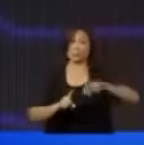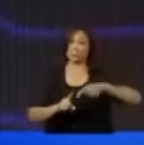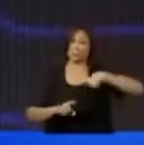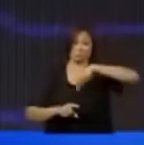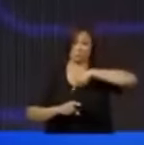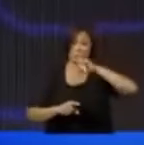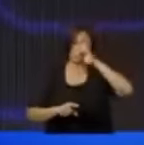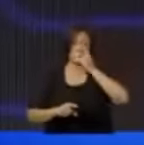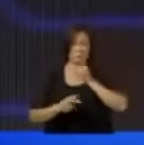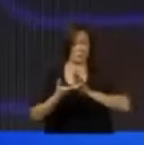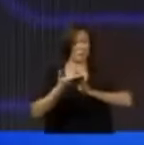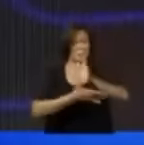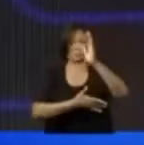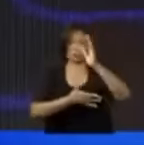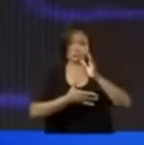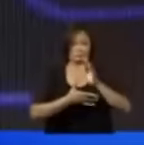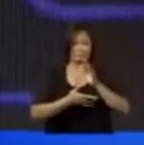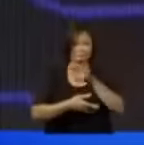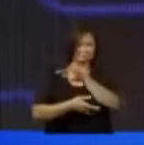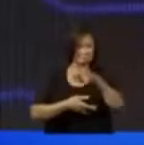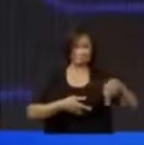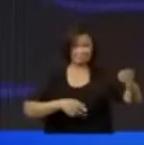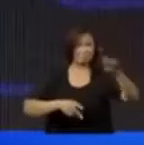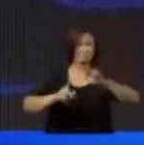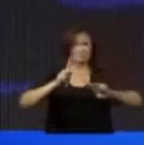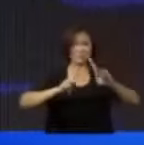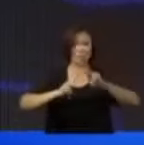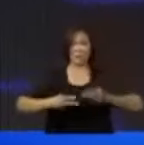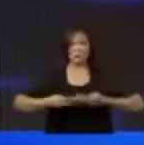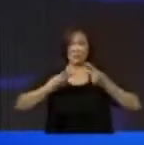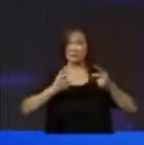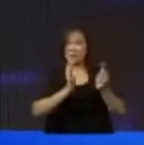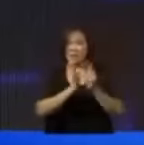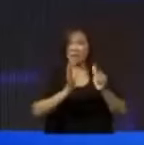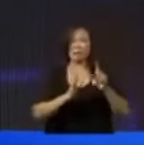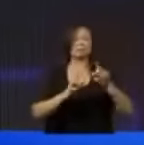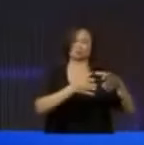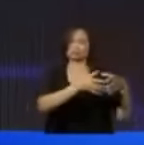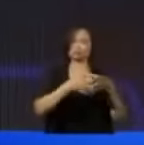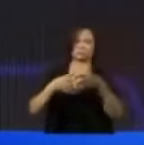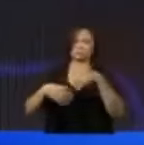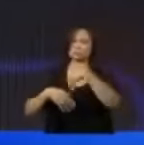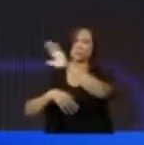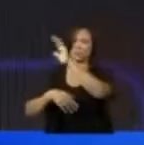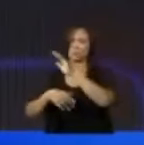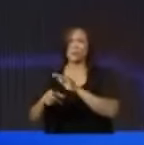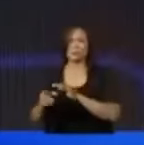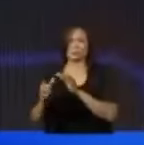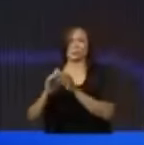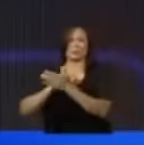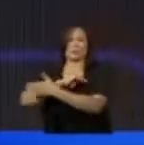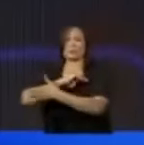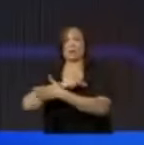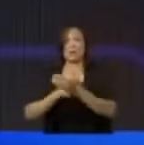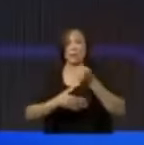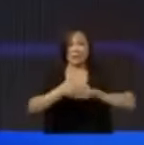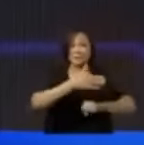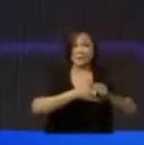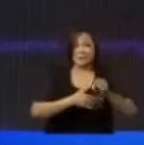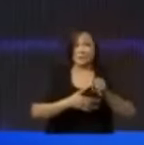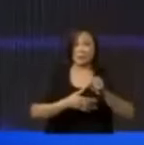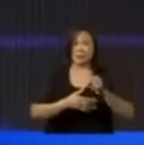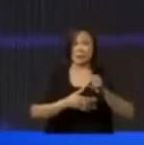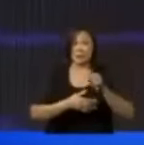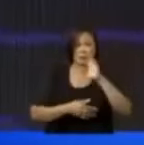tenemos el derecho a deportar a todo el que se encuentra ilegalmente en la República Dominicana, lo tenemos. Y no es verdad que todo el que nace en